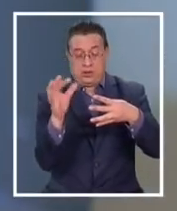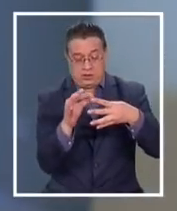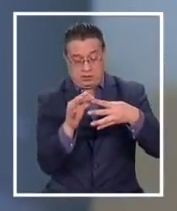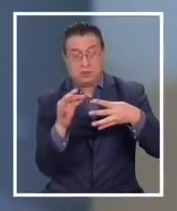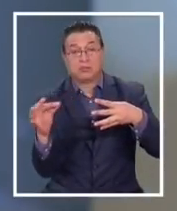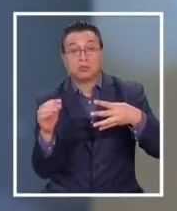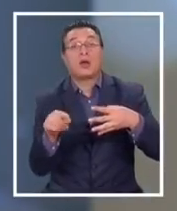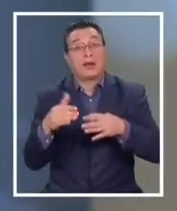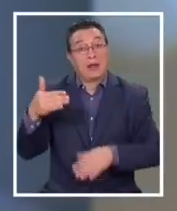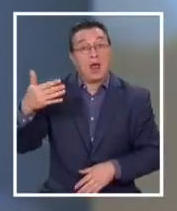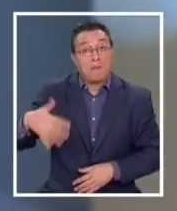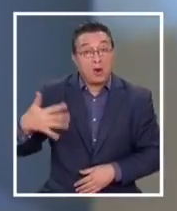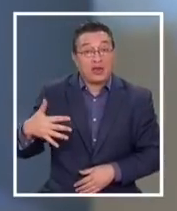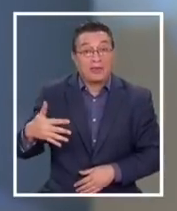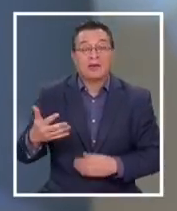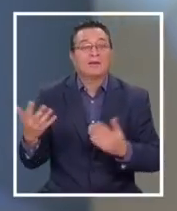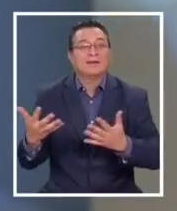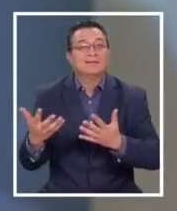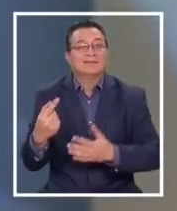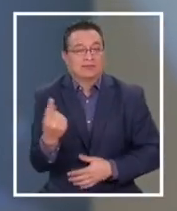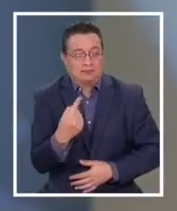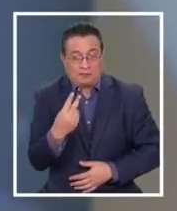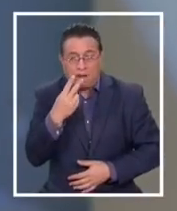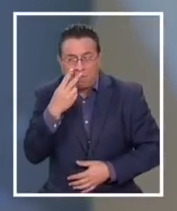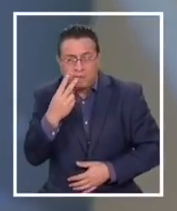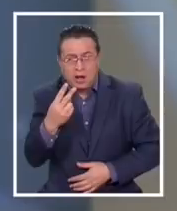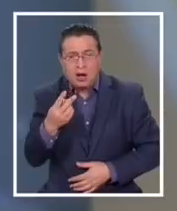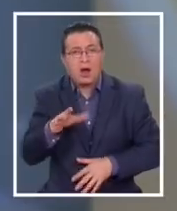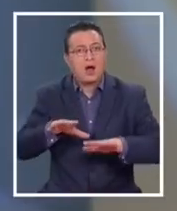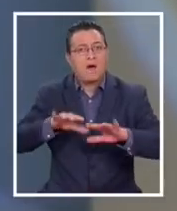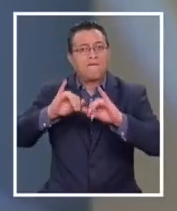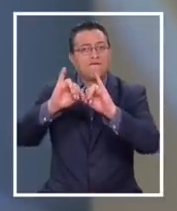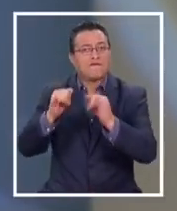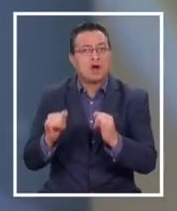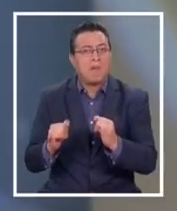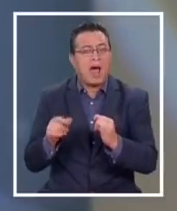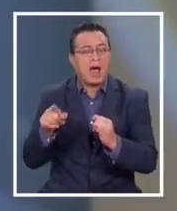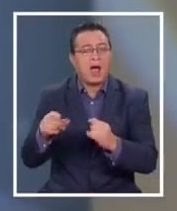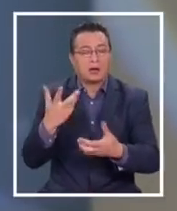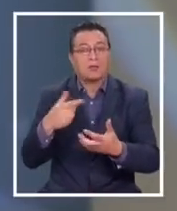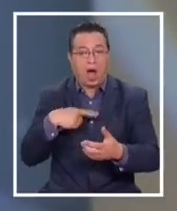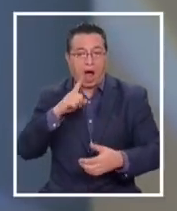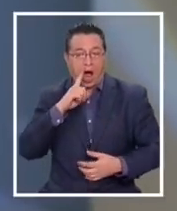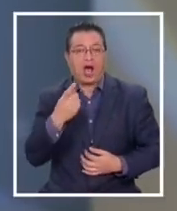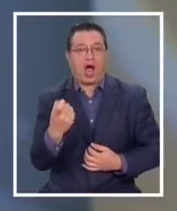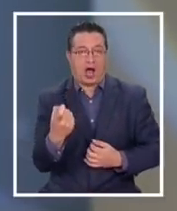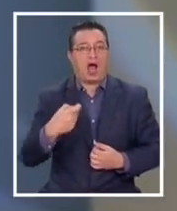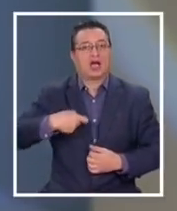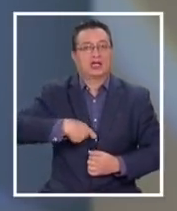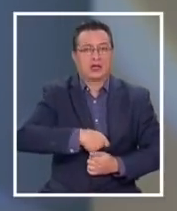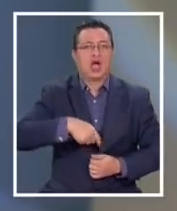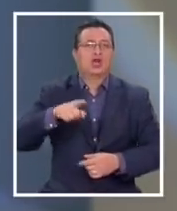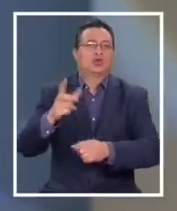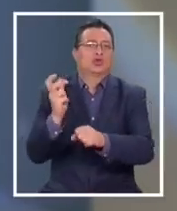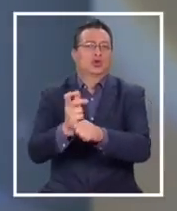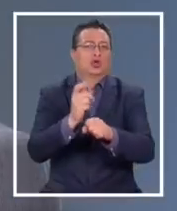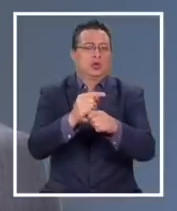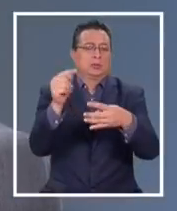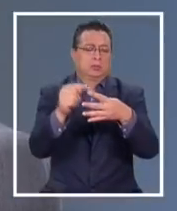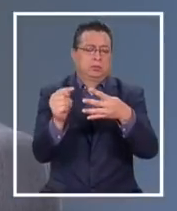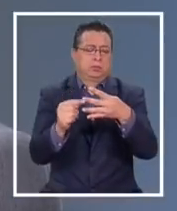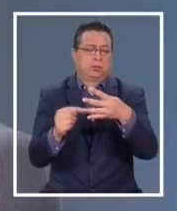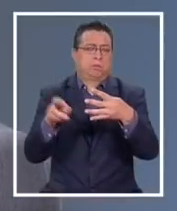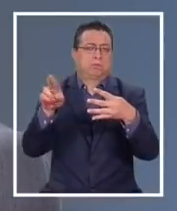que es esencial, es que estamos viendo en la forma de actuar la utilización de armas en casi todos los delitos. Si uno